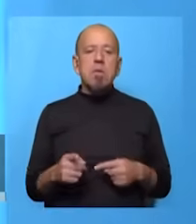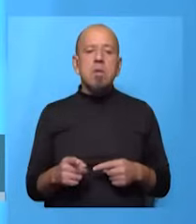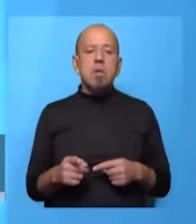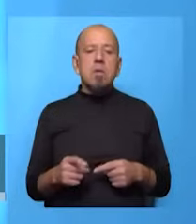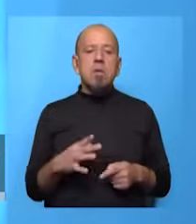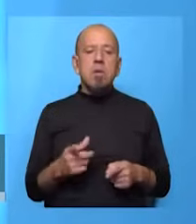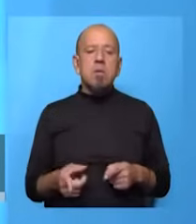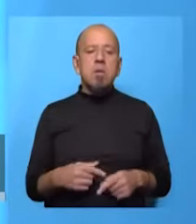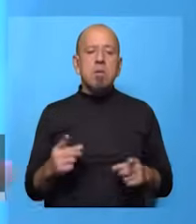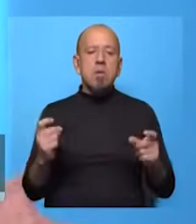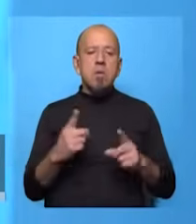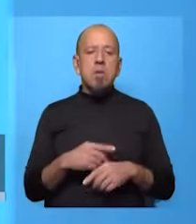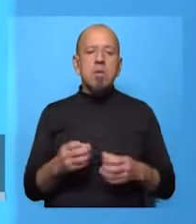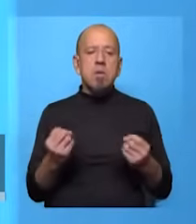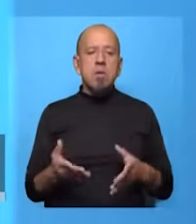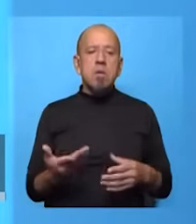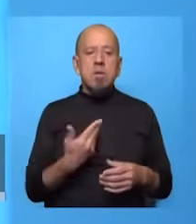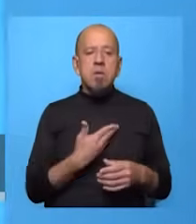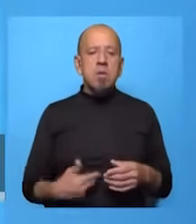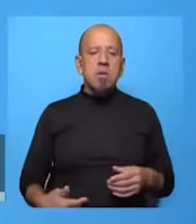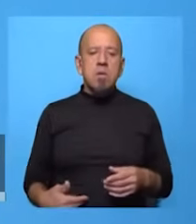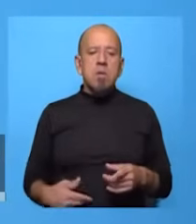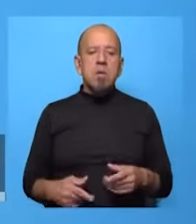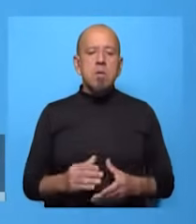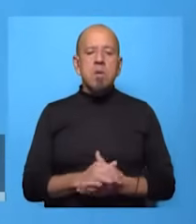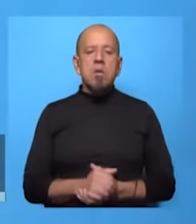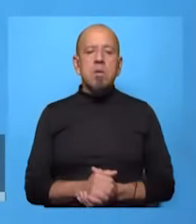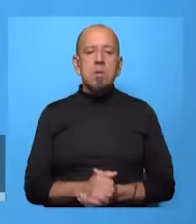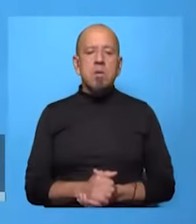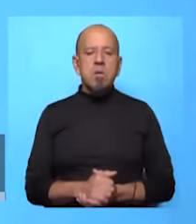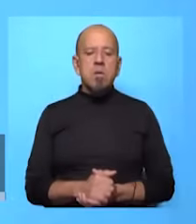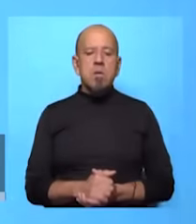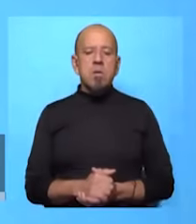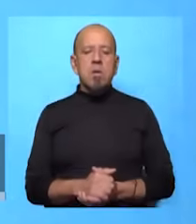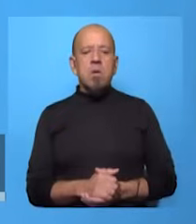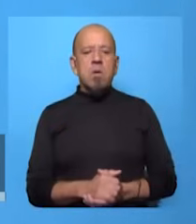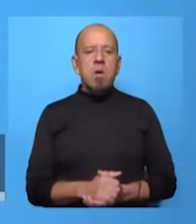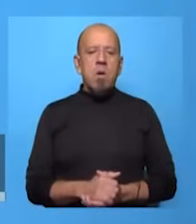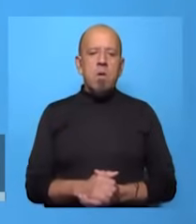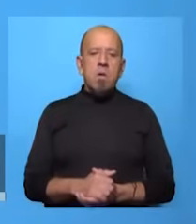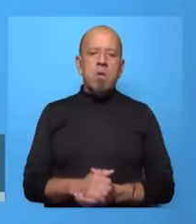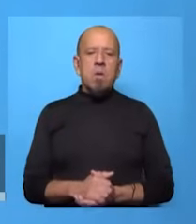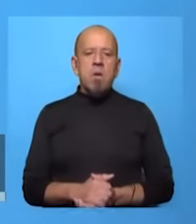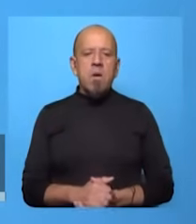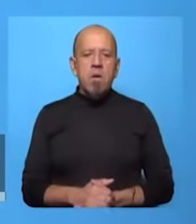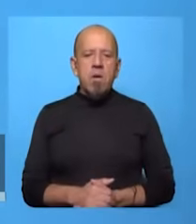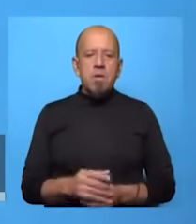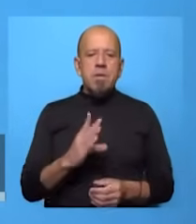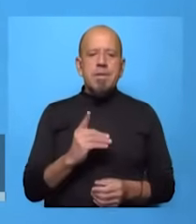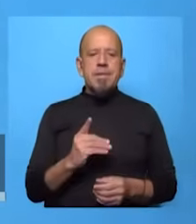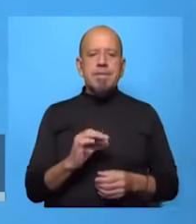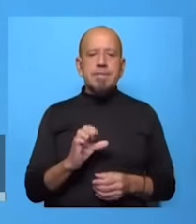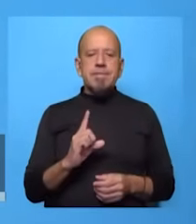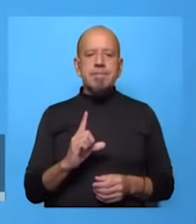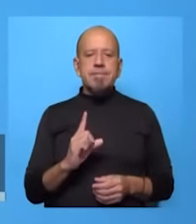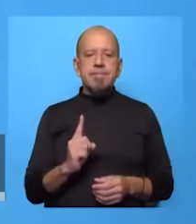dificultad y por eso sale presidente a jugar en la cancha eso no lo tengo duda Qué es lo que no hace bien delgado no no lo que digo es a